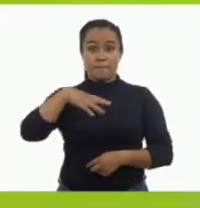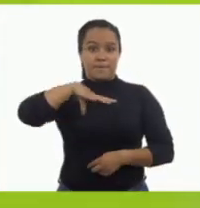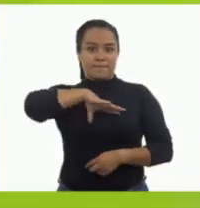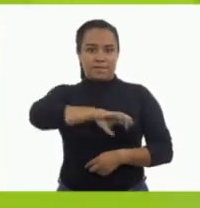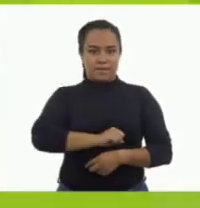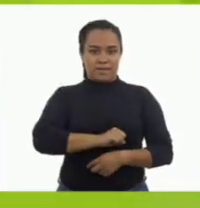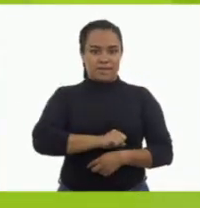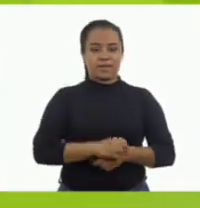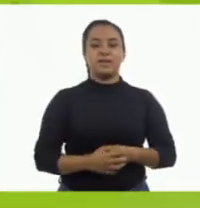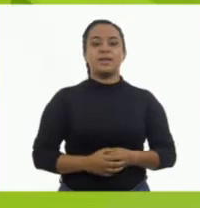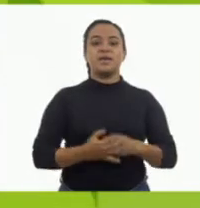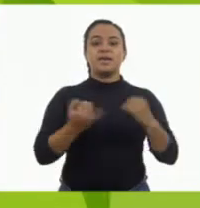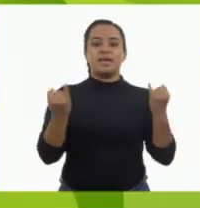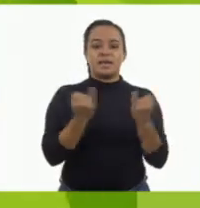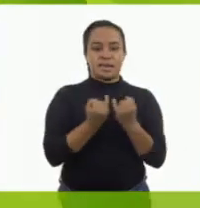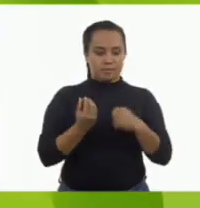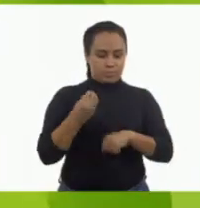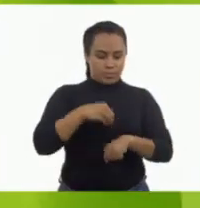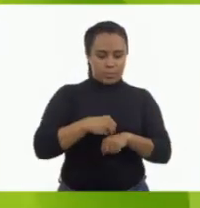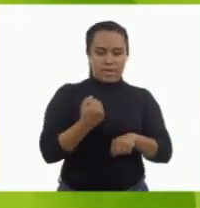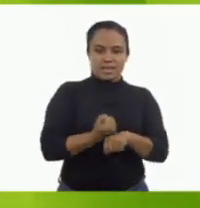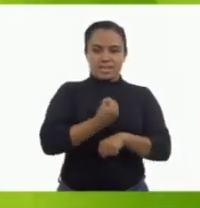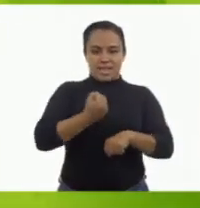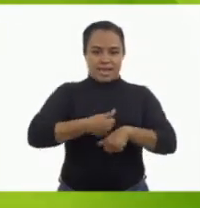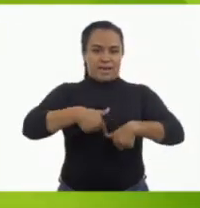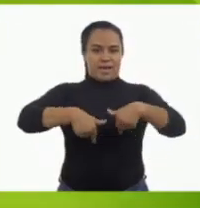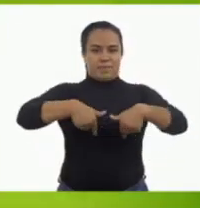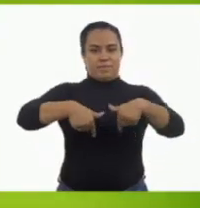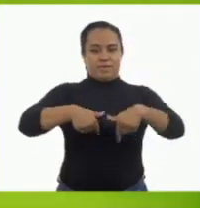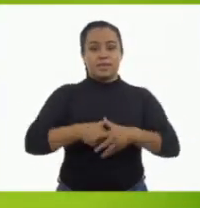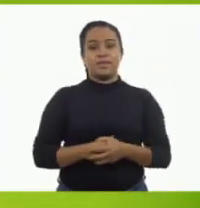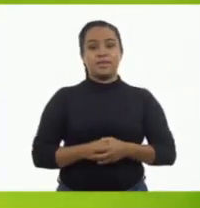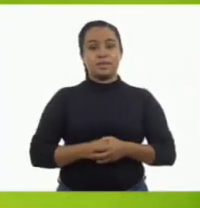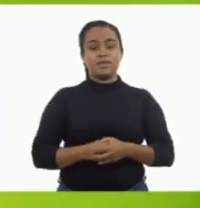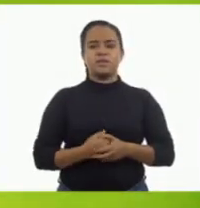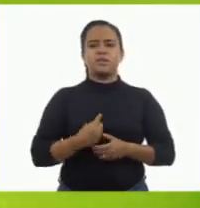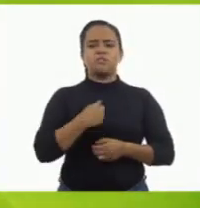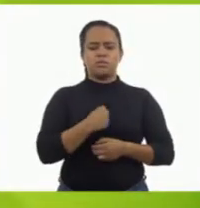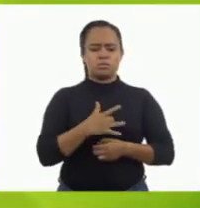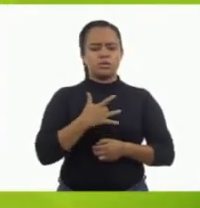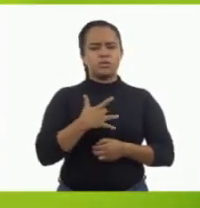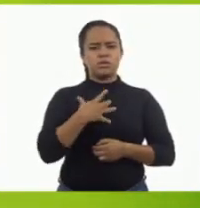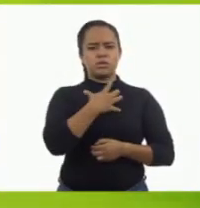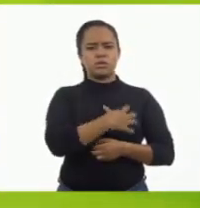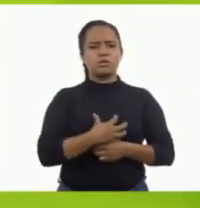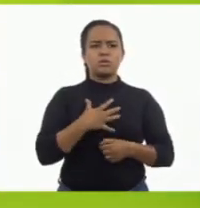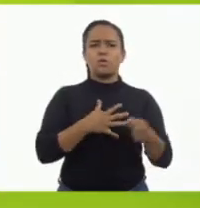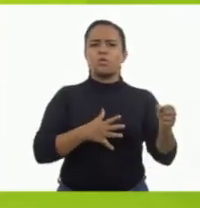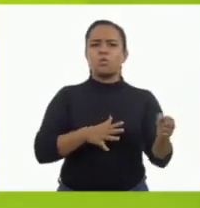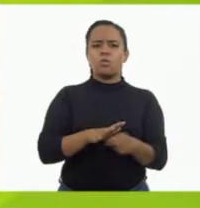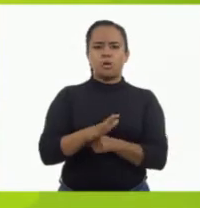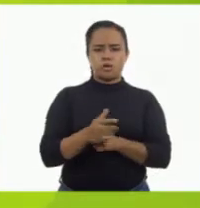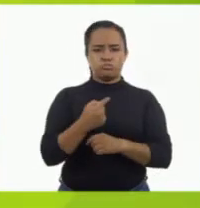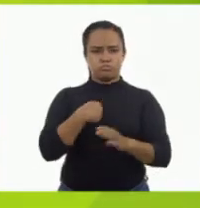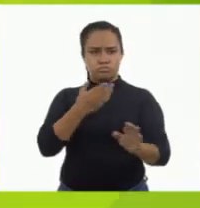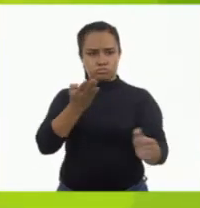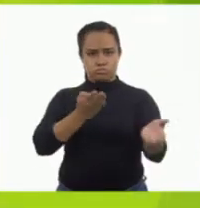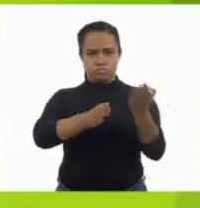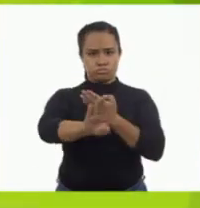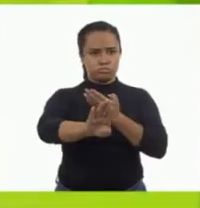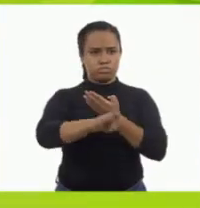favorito y ponerme zapatillas. A mí me hace muy feliz practicar